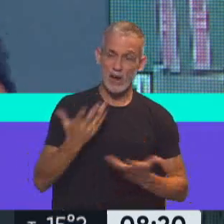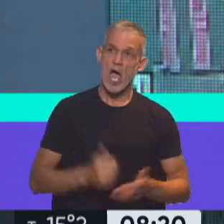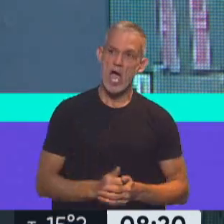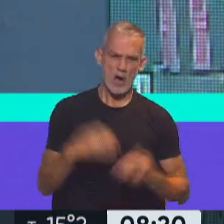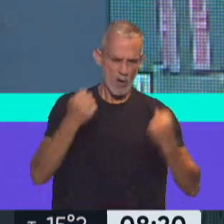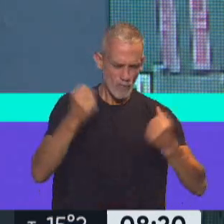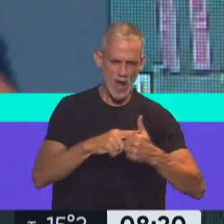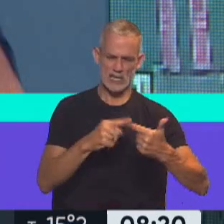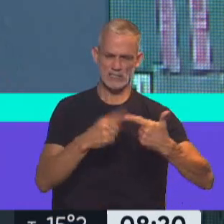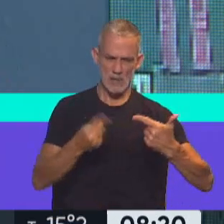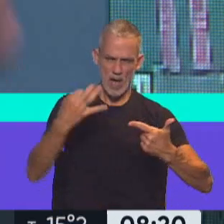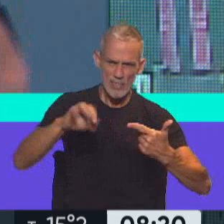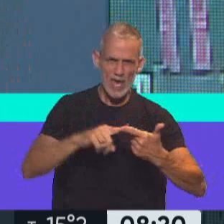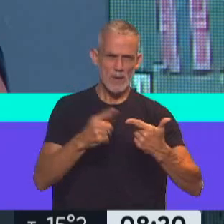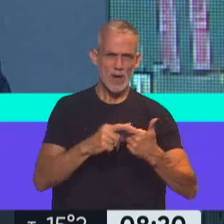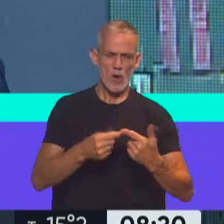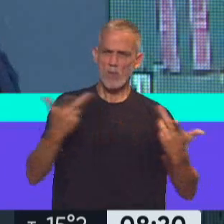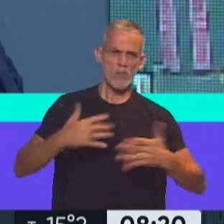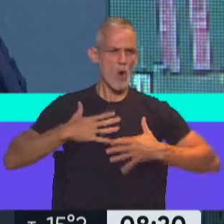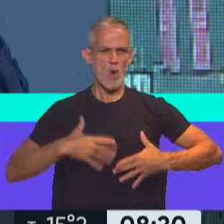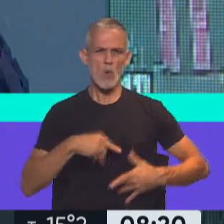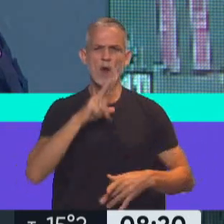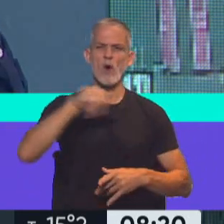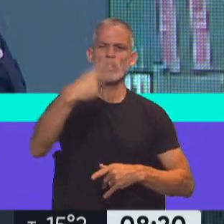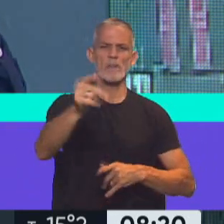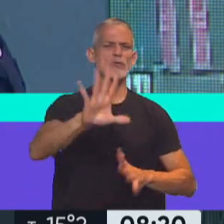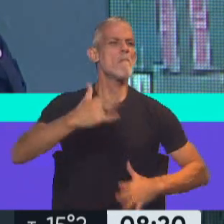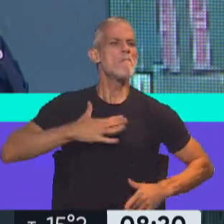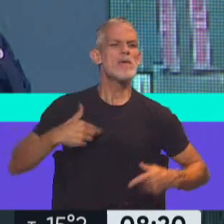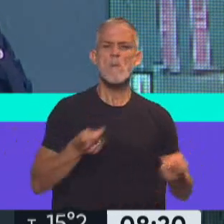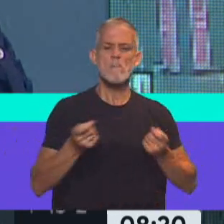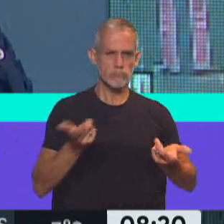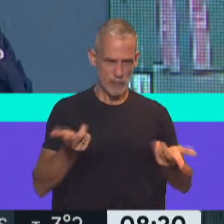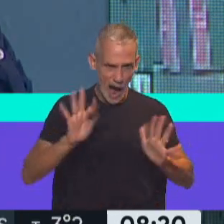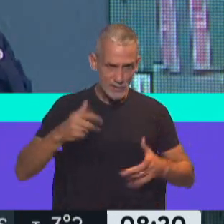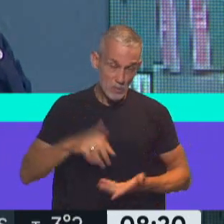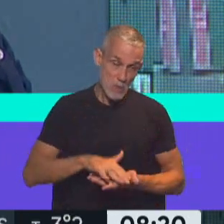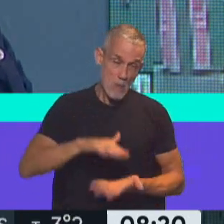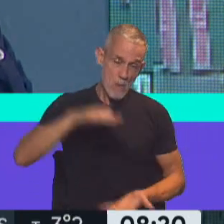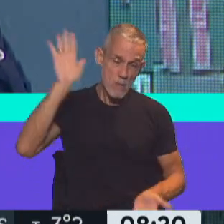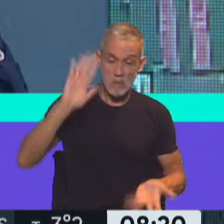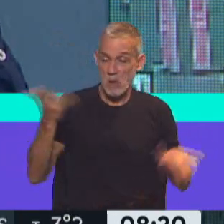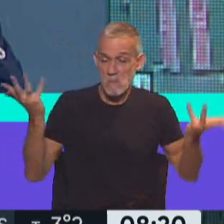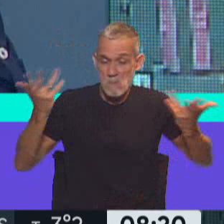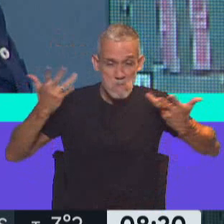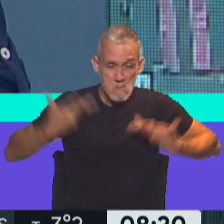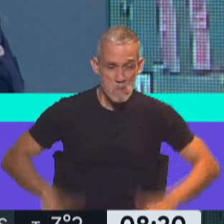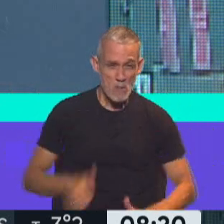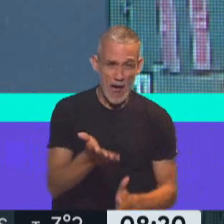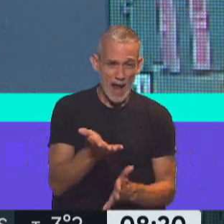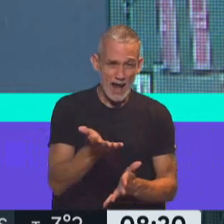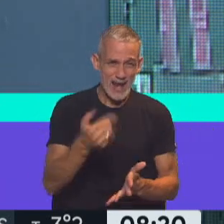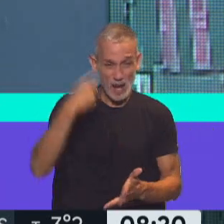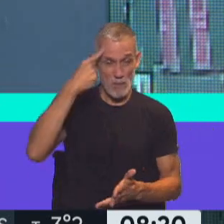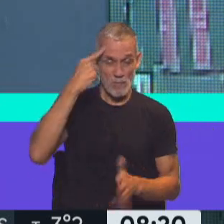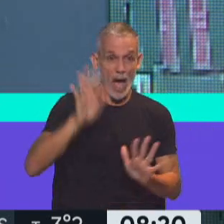la fuerza, a la fortaleza, a disponer del cuerpo de las otras personas, que muchas veces hace que naturalicemos un montón de prácticas. Y en muchos casos